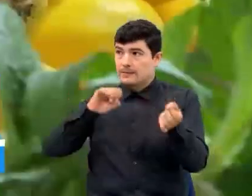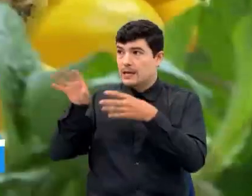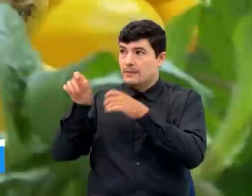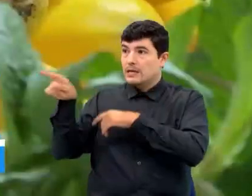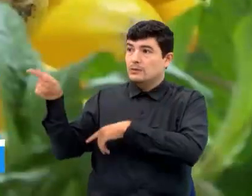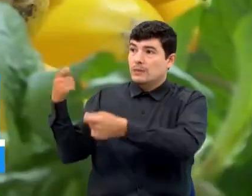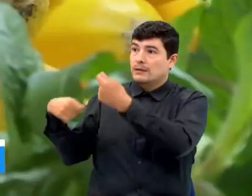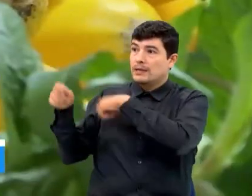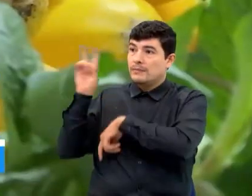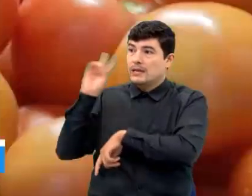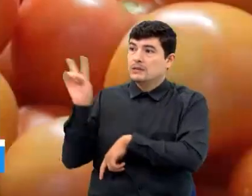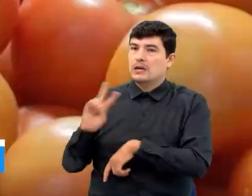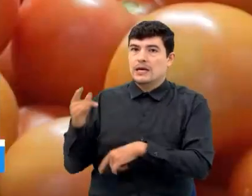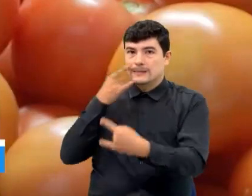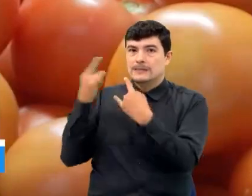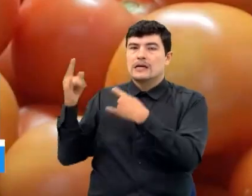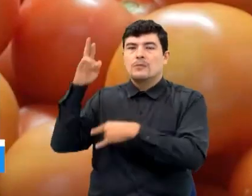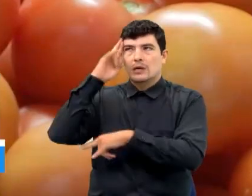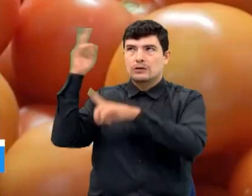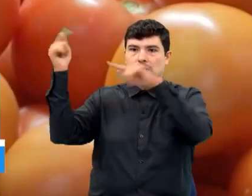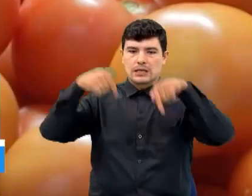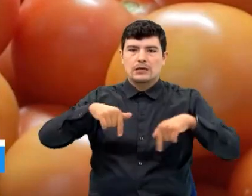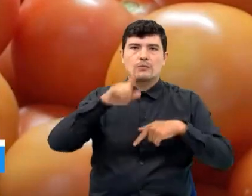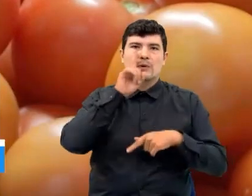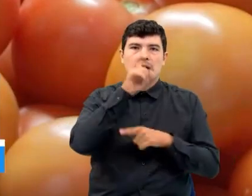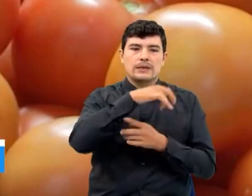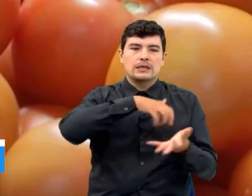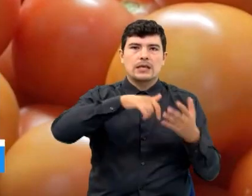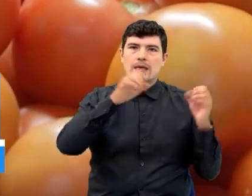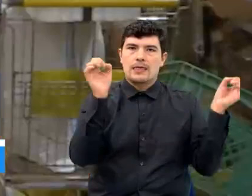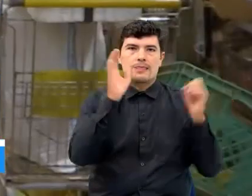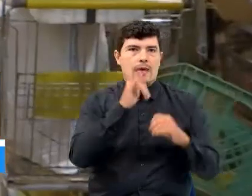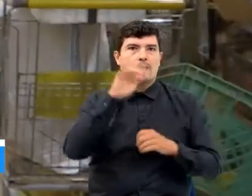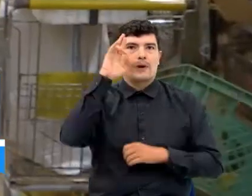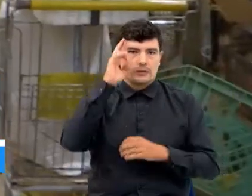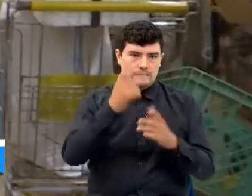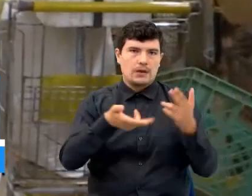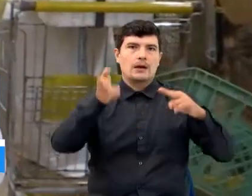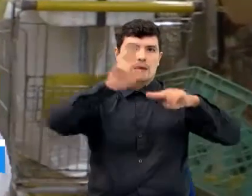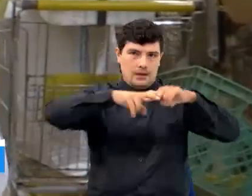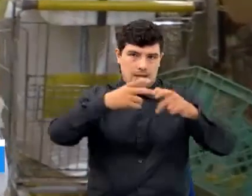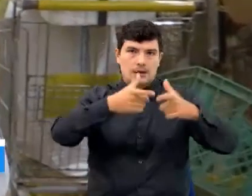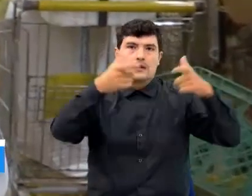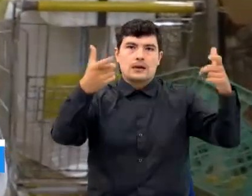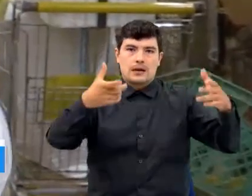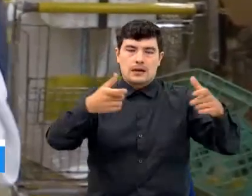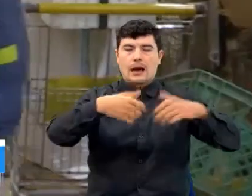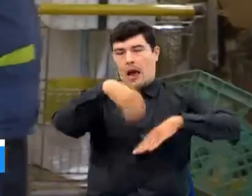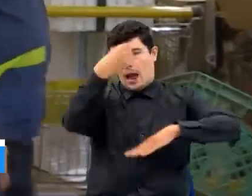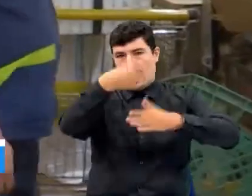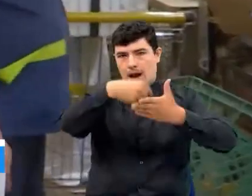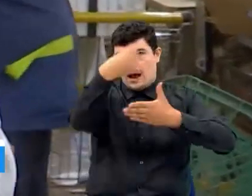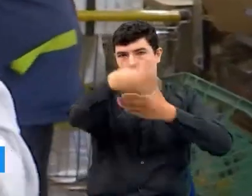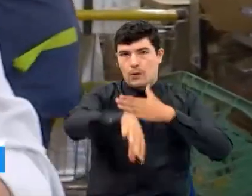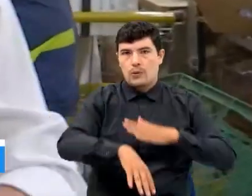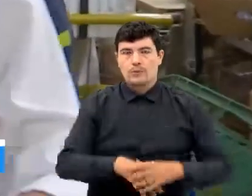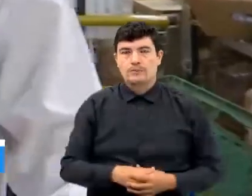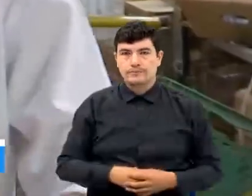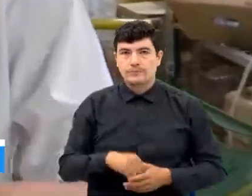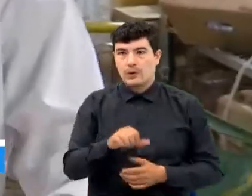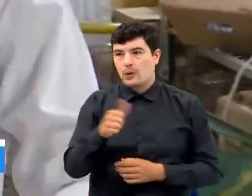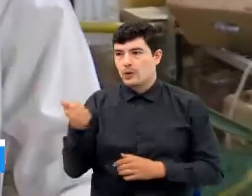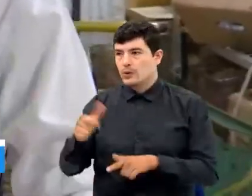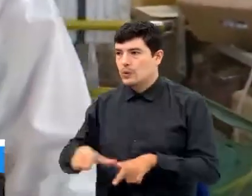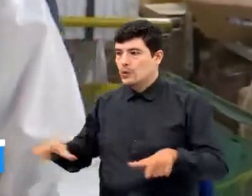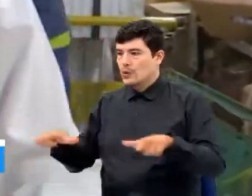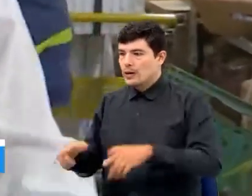son las razones de este encarecimiento. Y ya casi por finalizar, nos encontramos desde otro pasillo desde la Plaza Central